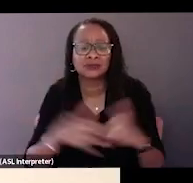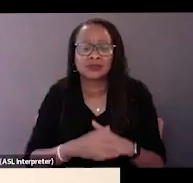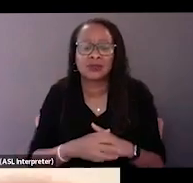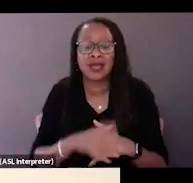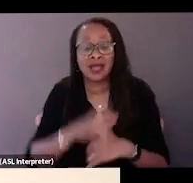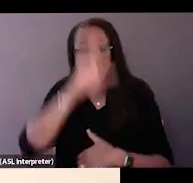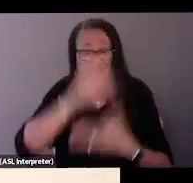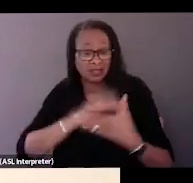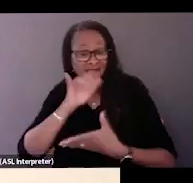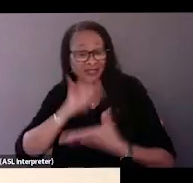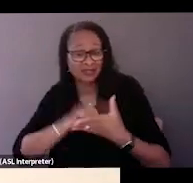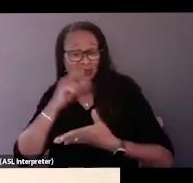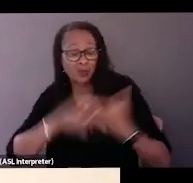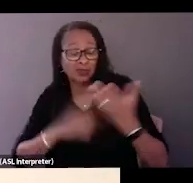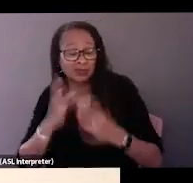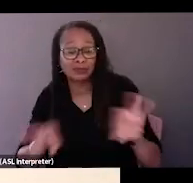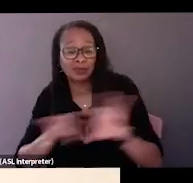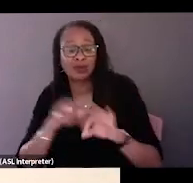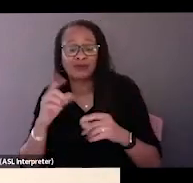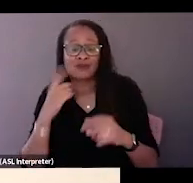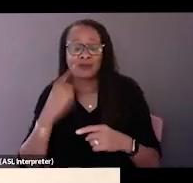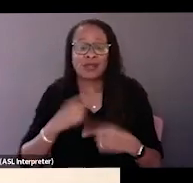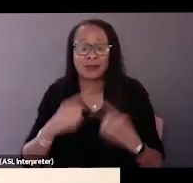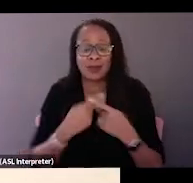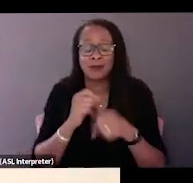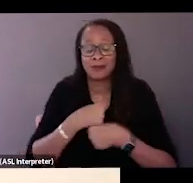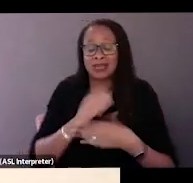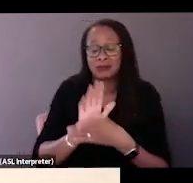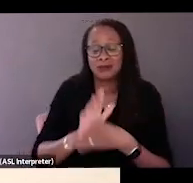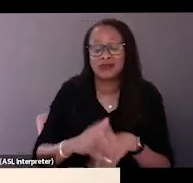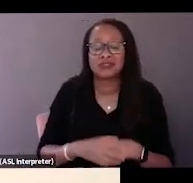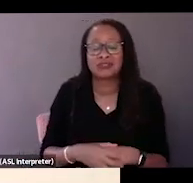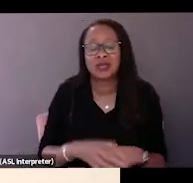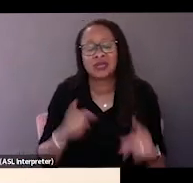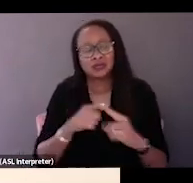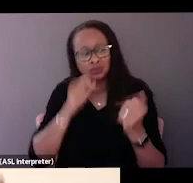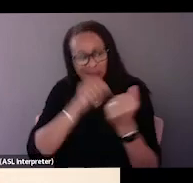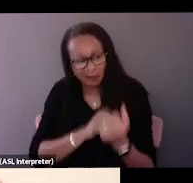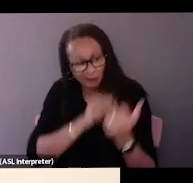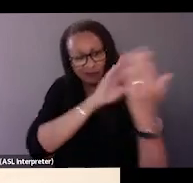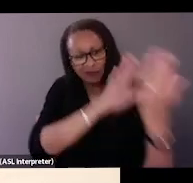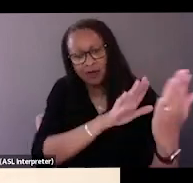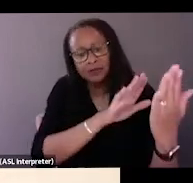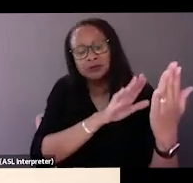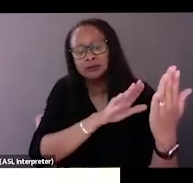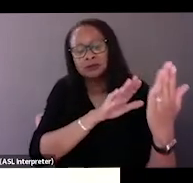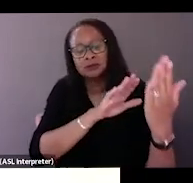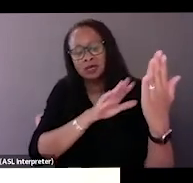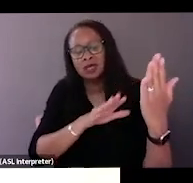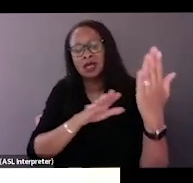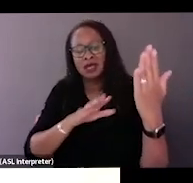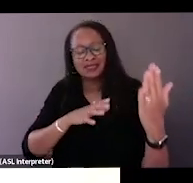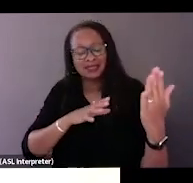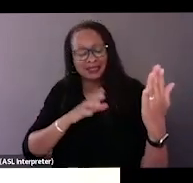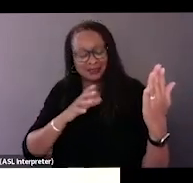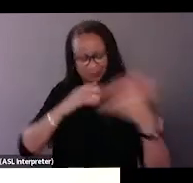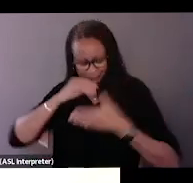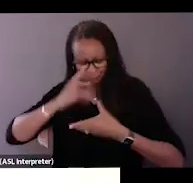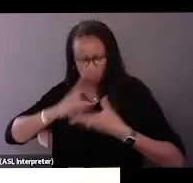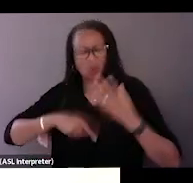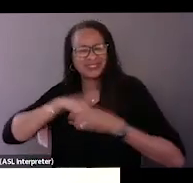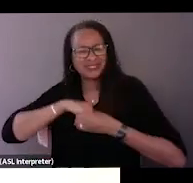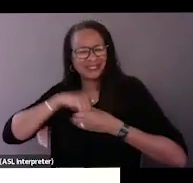es enfrentarnos con los demonios que están adentro. Y para mí esta